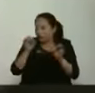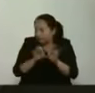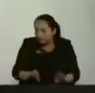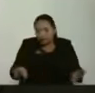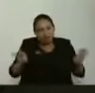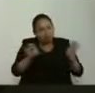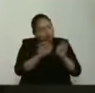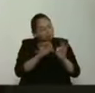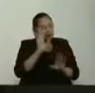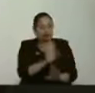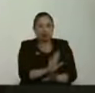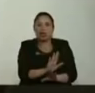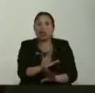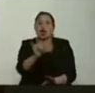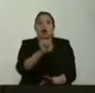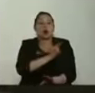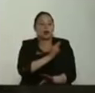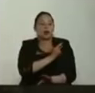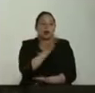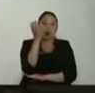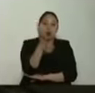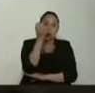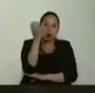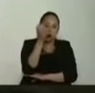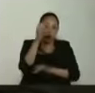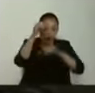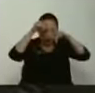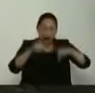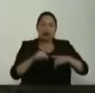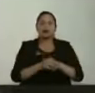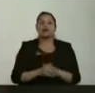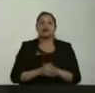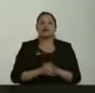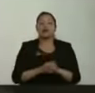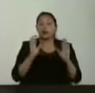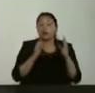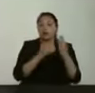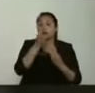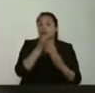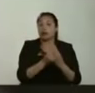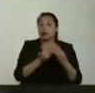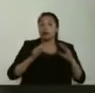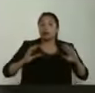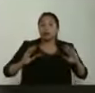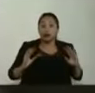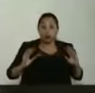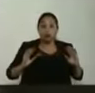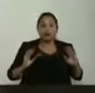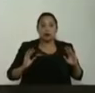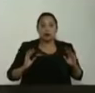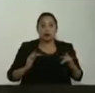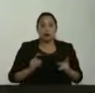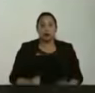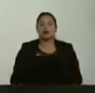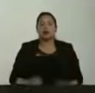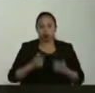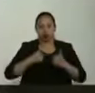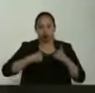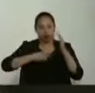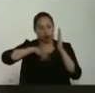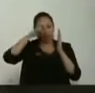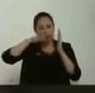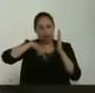la Universidad Colombiana en esa materia. Señor presidente, voy a leer una